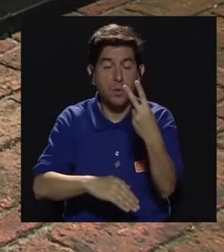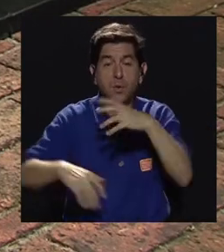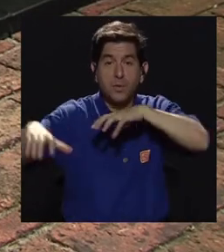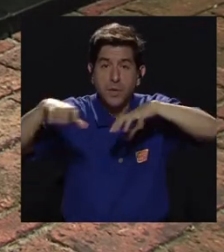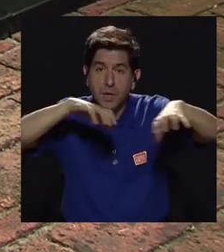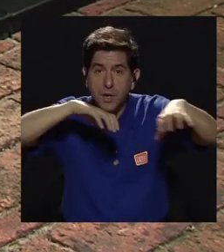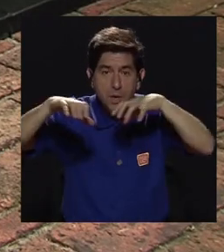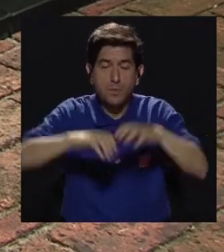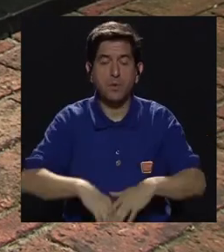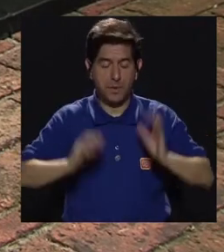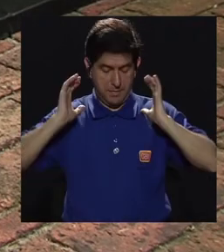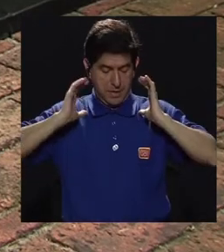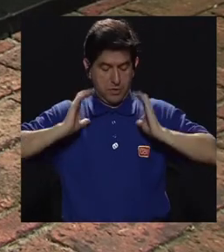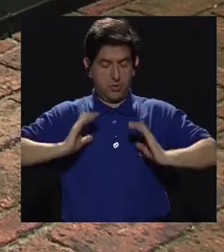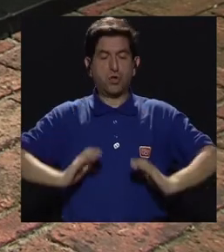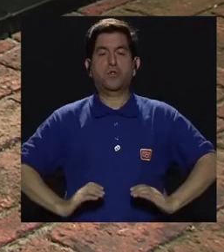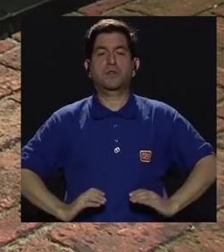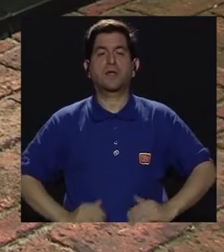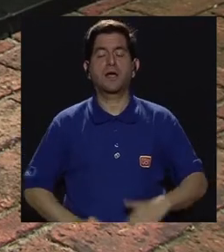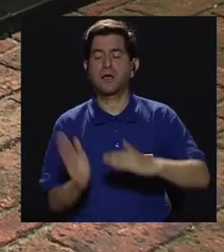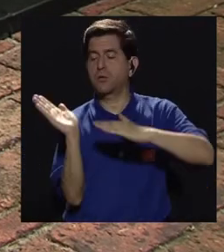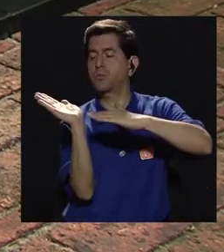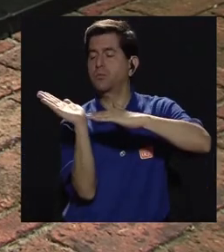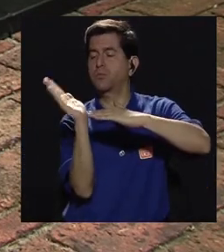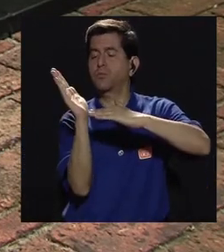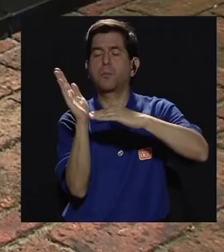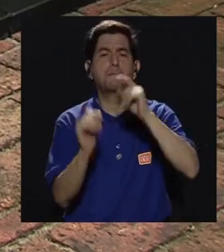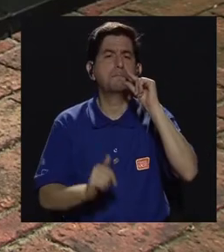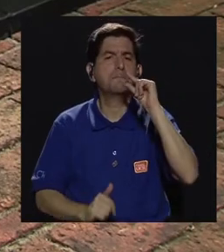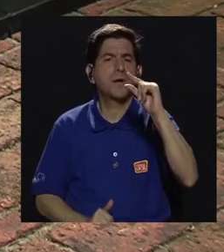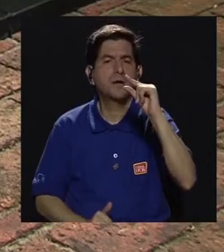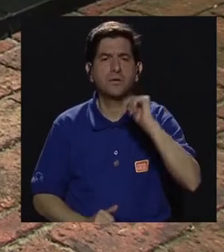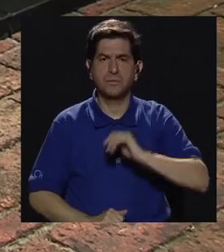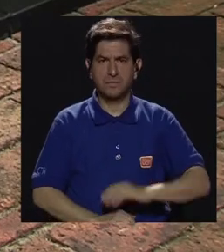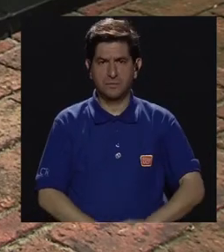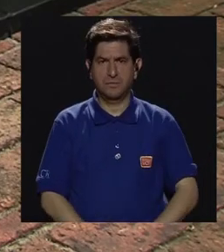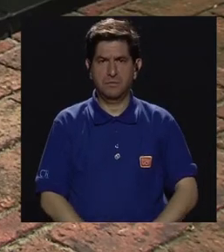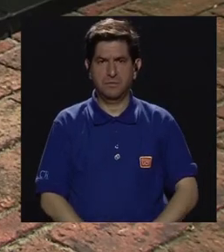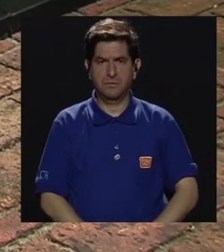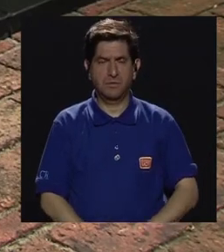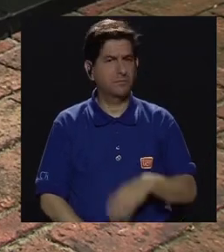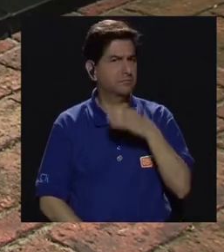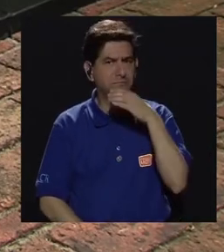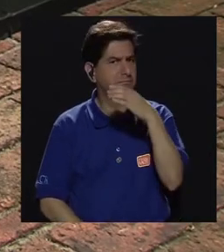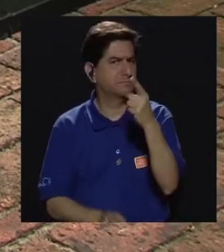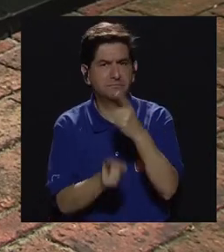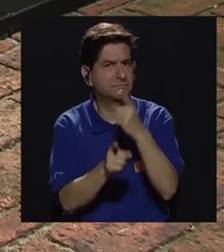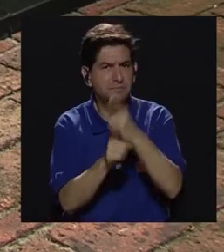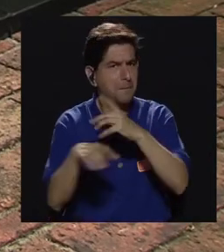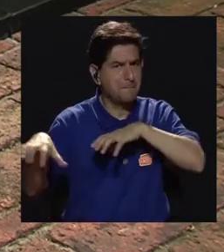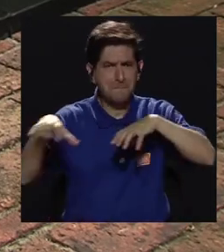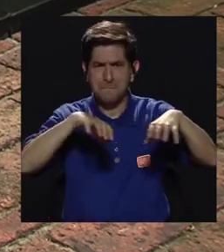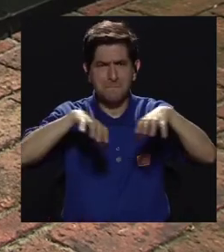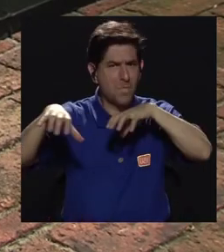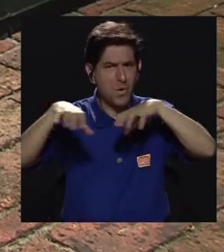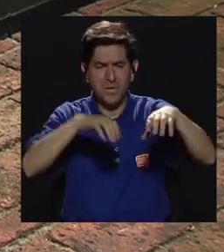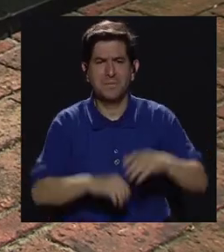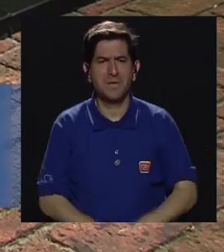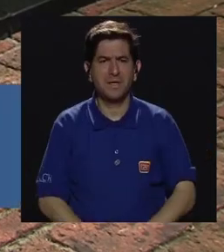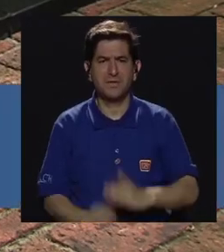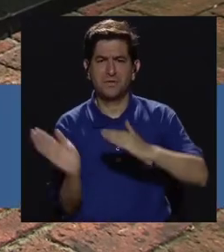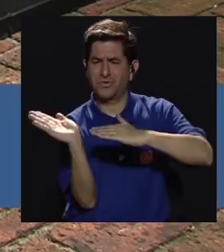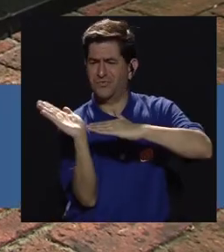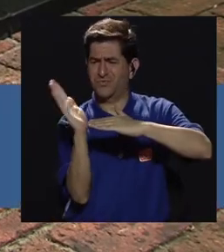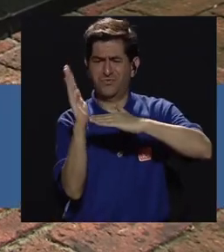del tronco es relativamente pequeño. No es aconsejable realizar un movimiento hasta